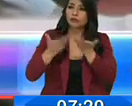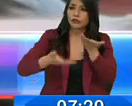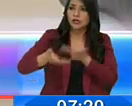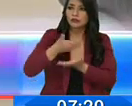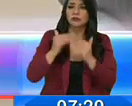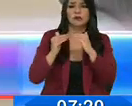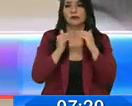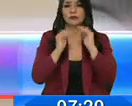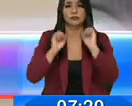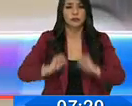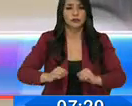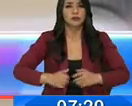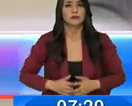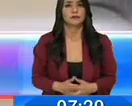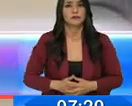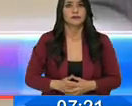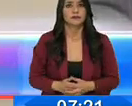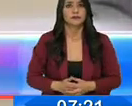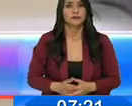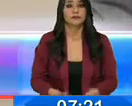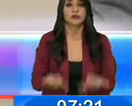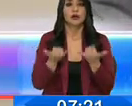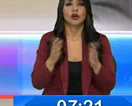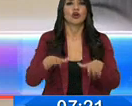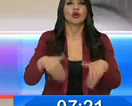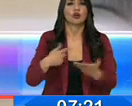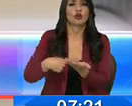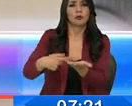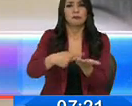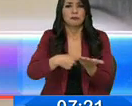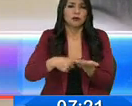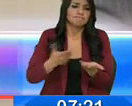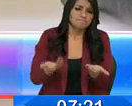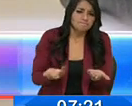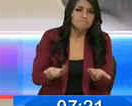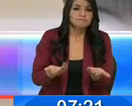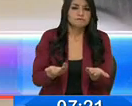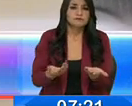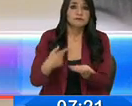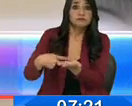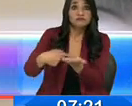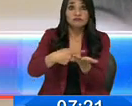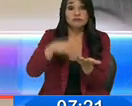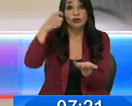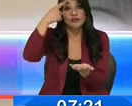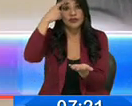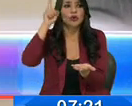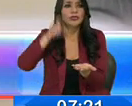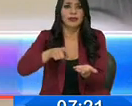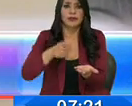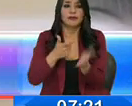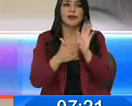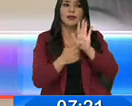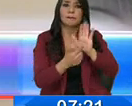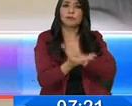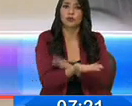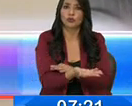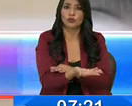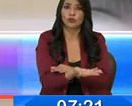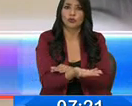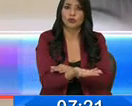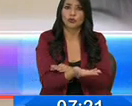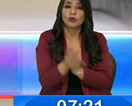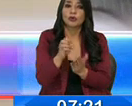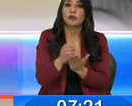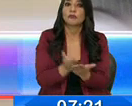democráticos. Ahora, ¿en qué escenario se debate? Pueden haber muchos escenarios, pero en el debate el gobierno tiene que poner el ejemplo con el proyecto que presentó el